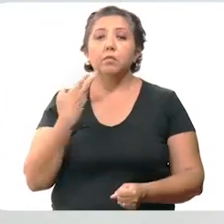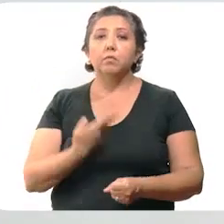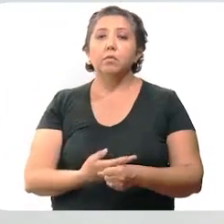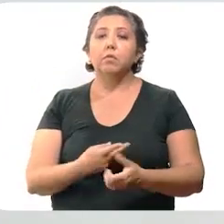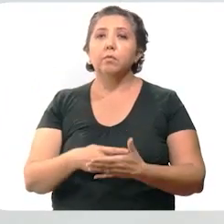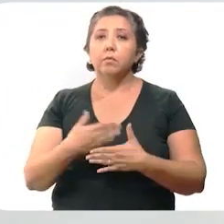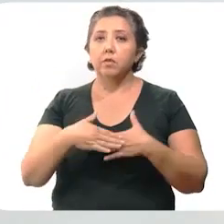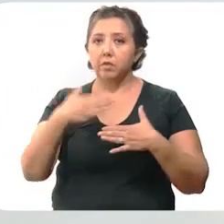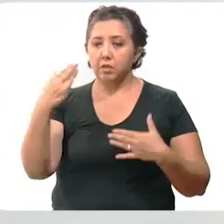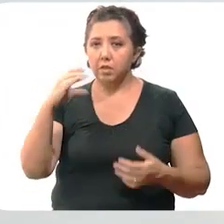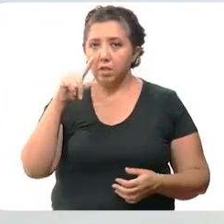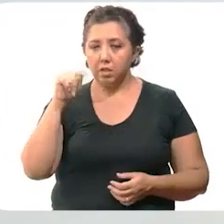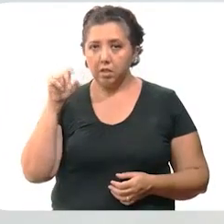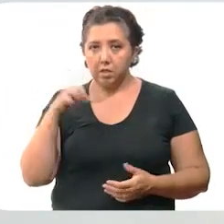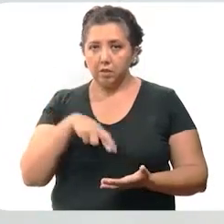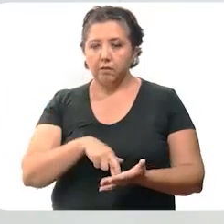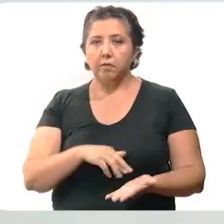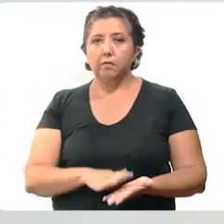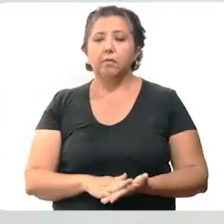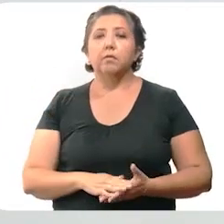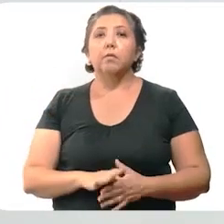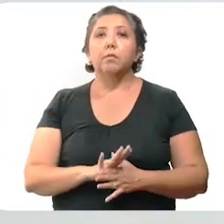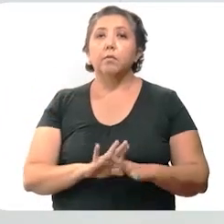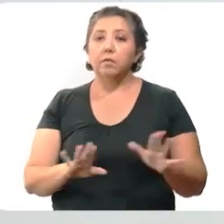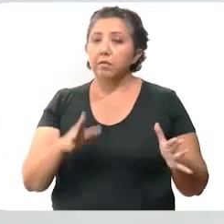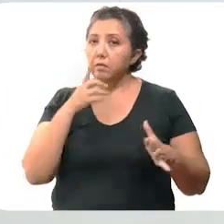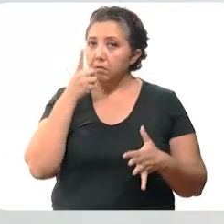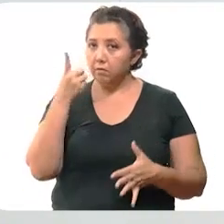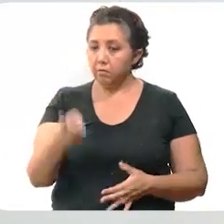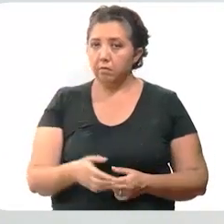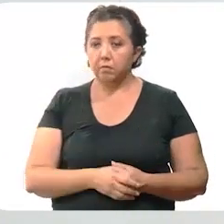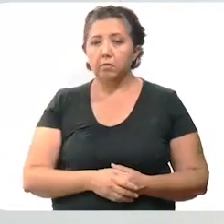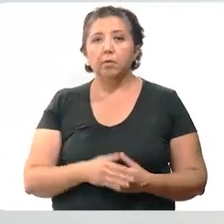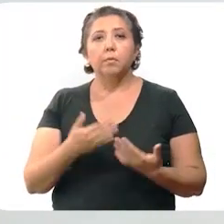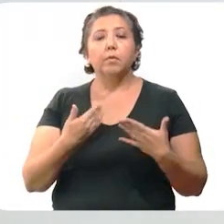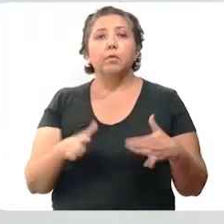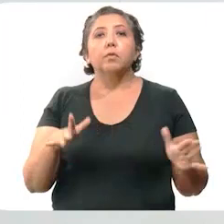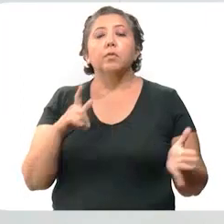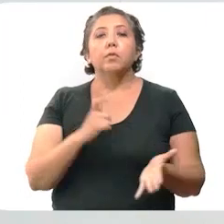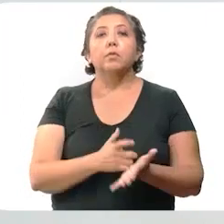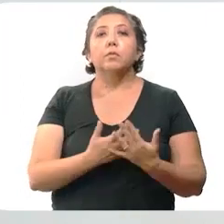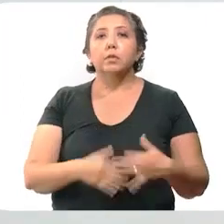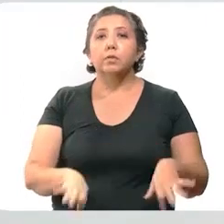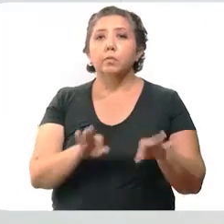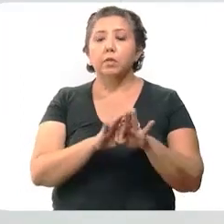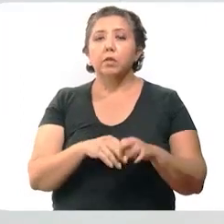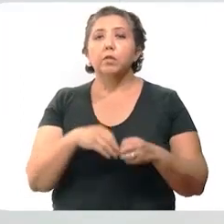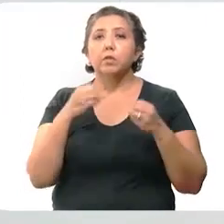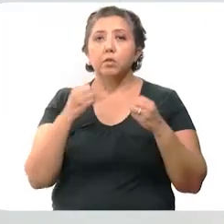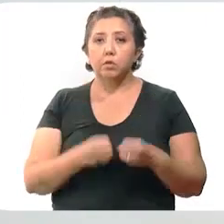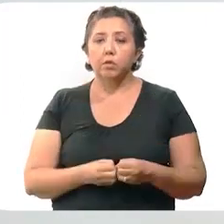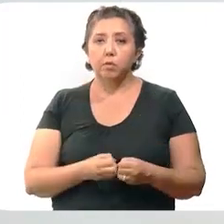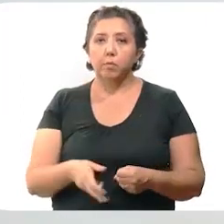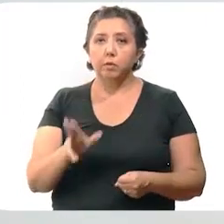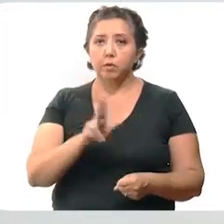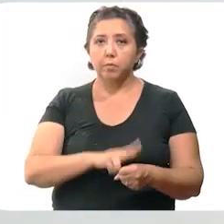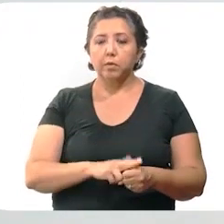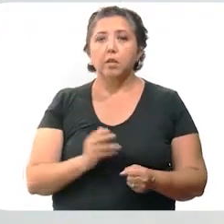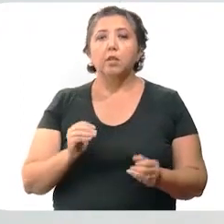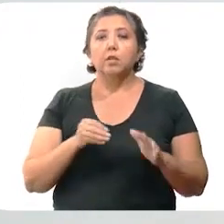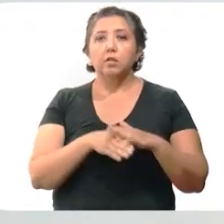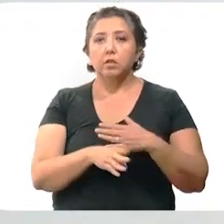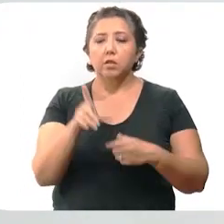del proceso de citas y registros. Como se ha señalado, en la reapertura económica los datos más importantes son la